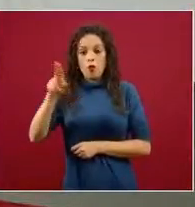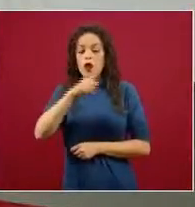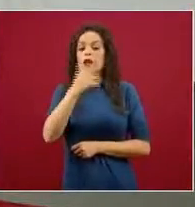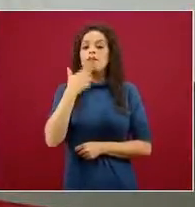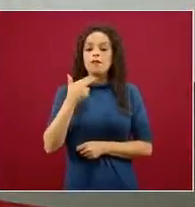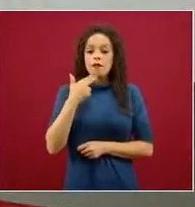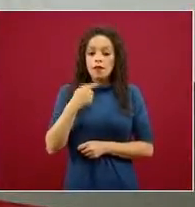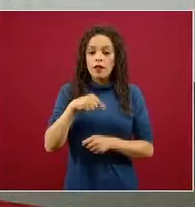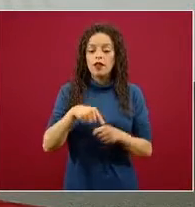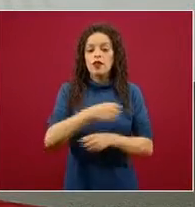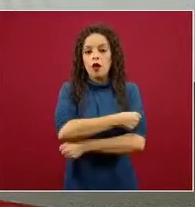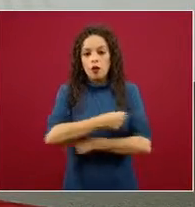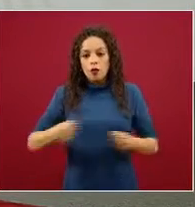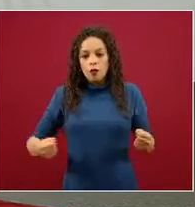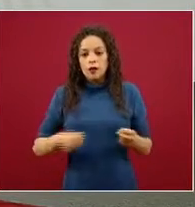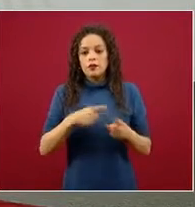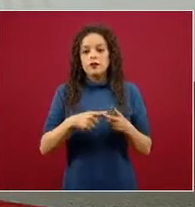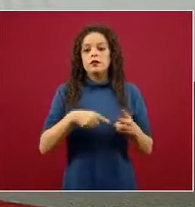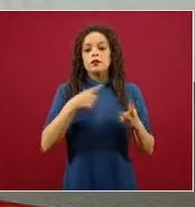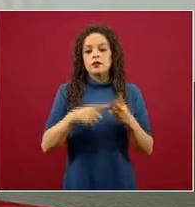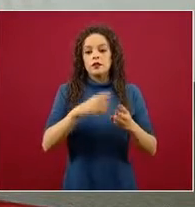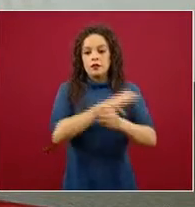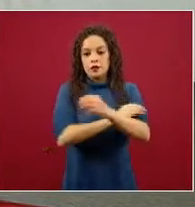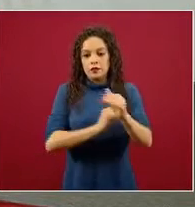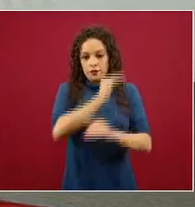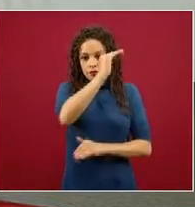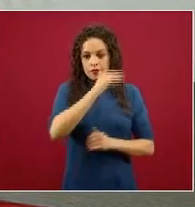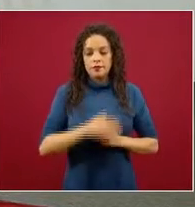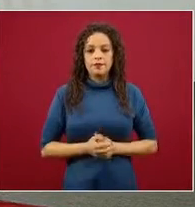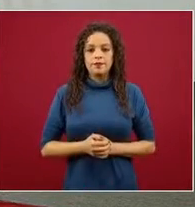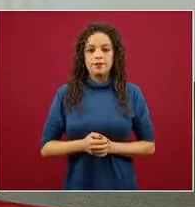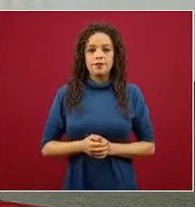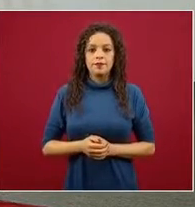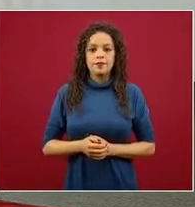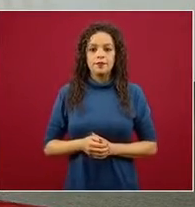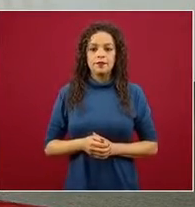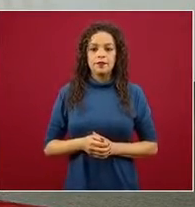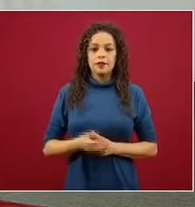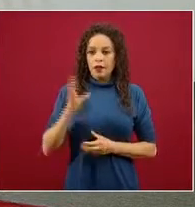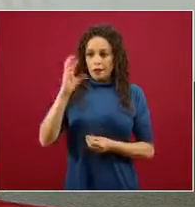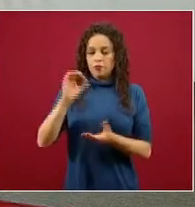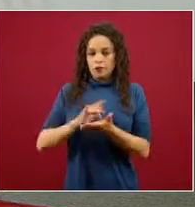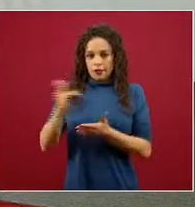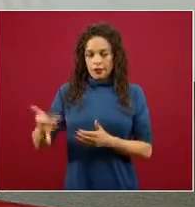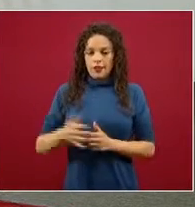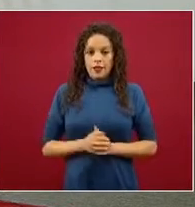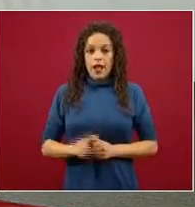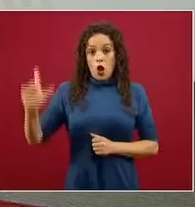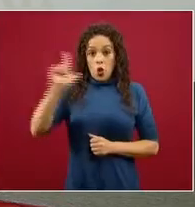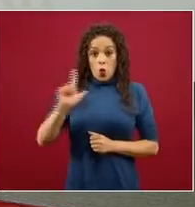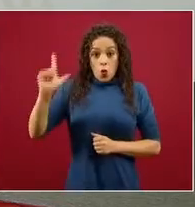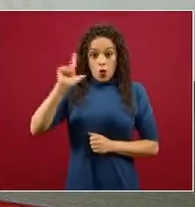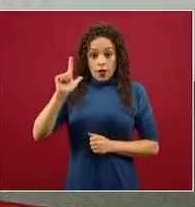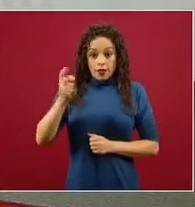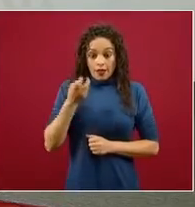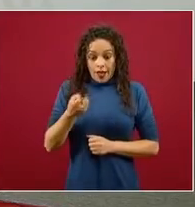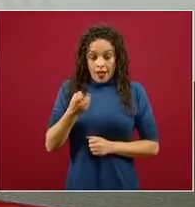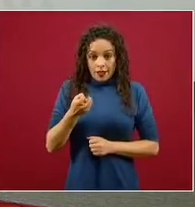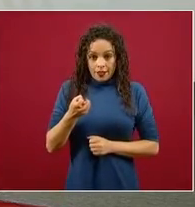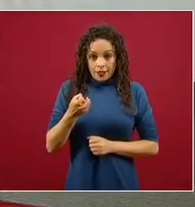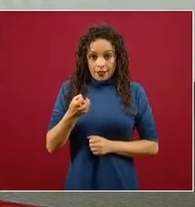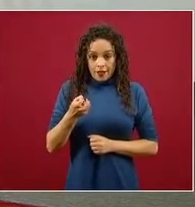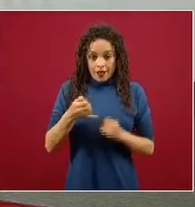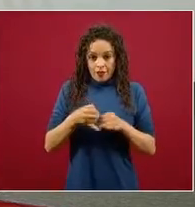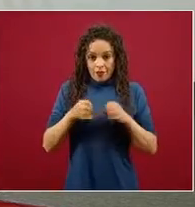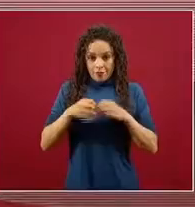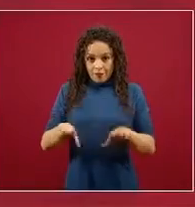gracias. Gisela Ayala, revista Diabetes Hoy, perdón. Muchas gracias. El lunes presentamos esa